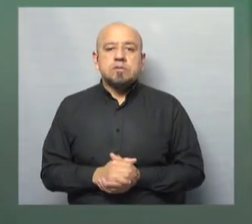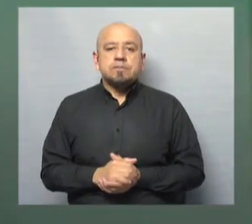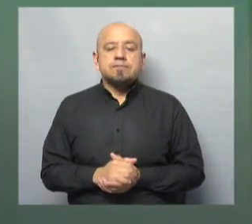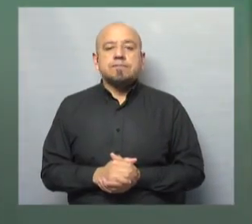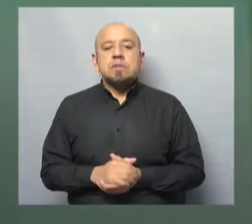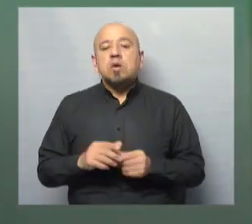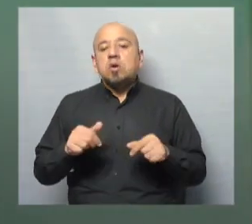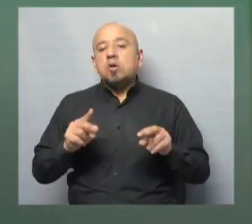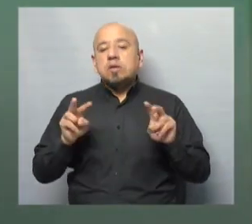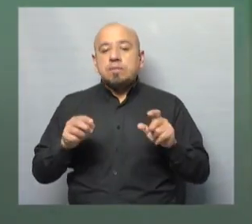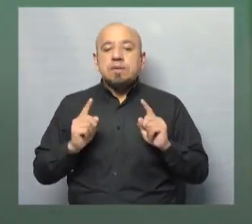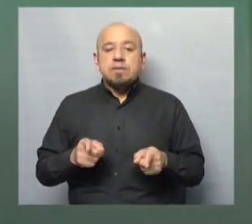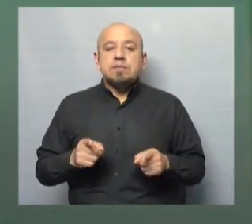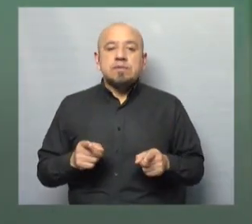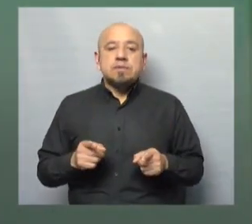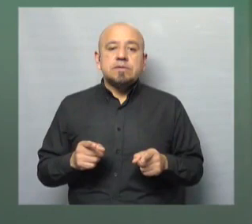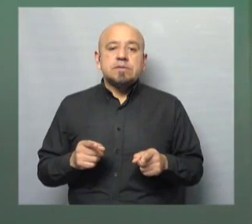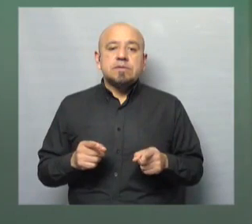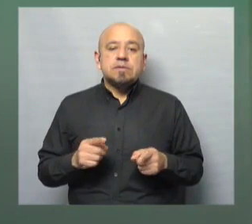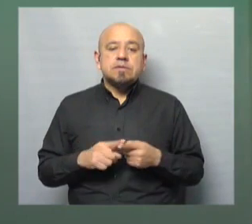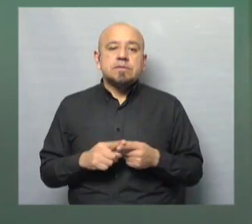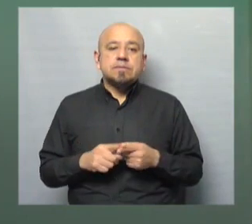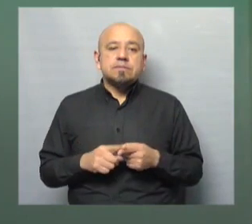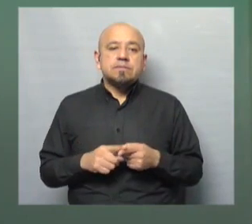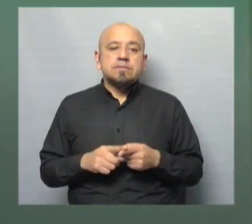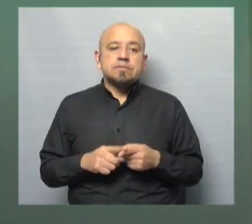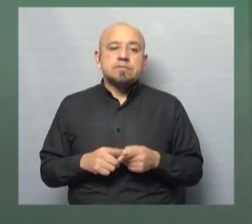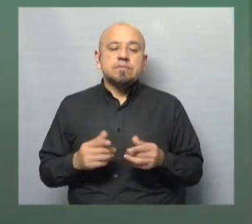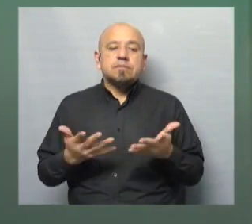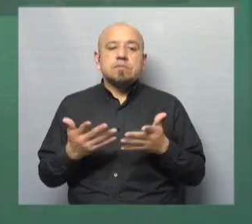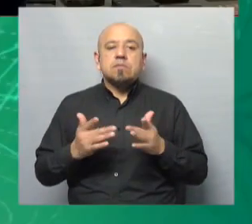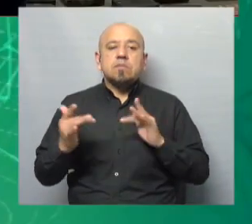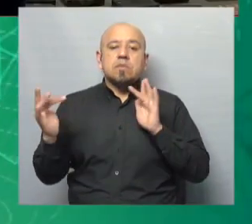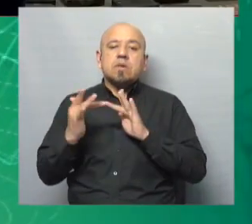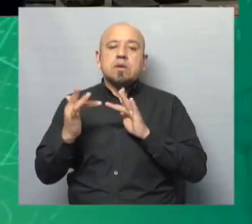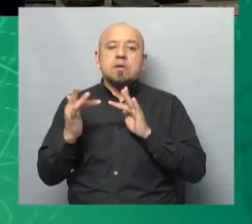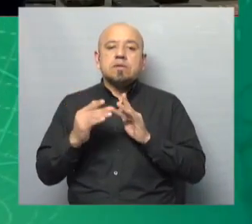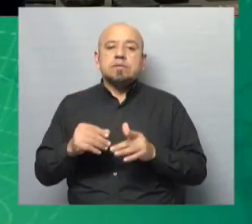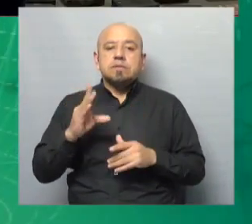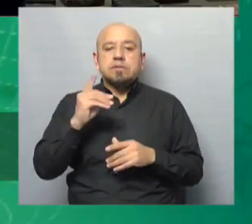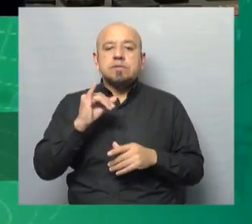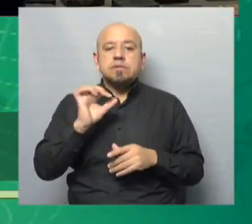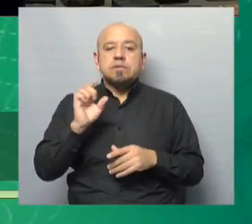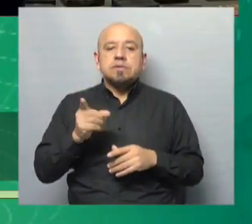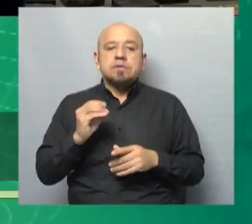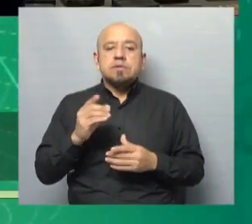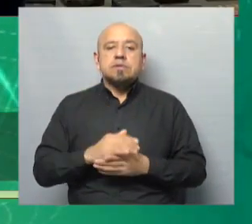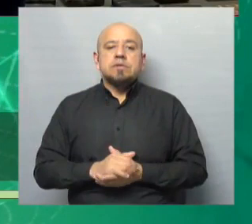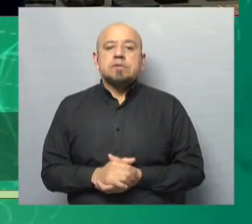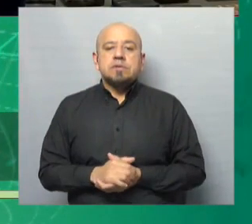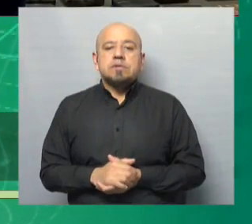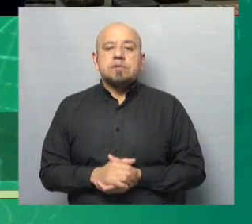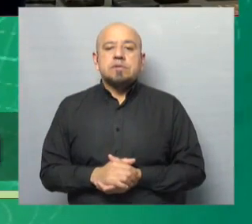de los temas del día también en exteriores sí es cierto vamos ya mismo a recibir a diego martín y cómo te va diego